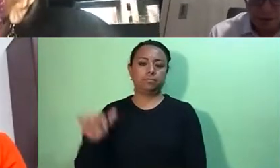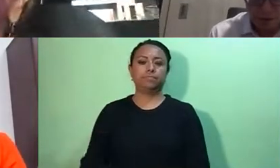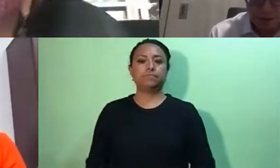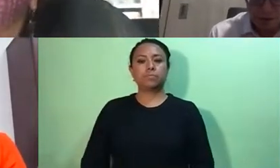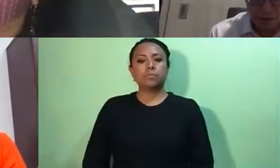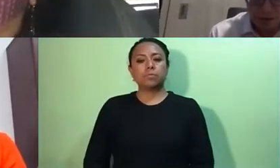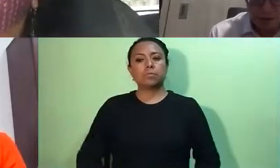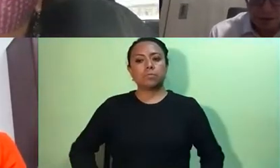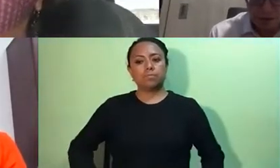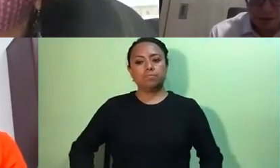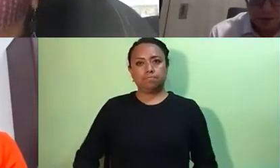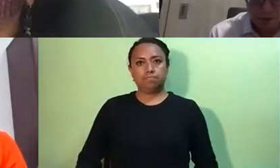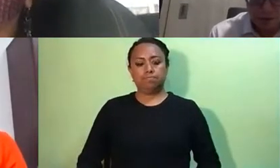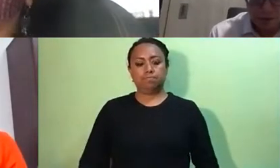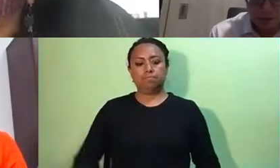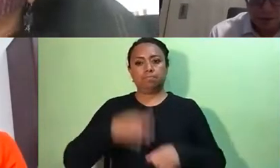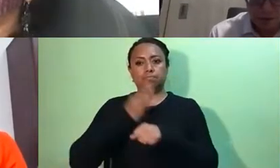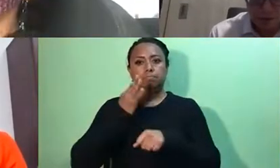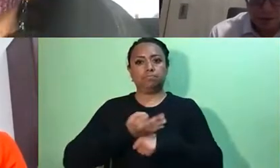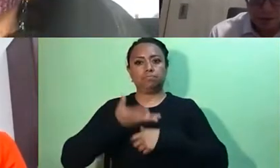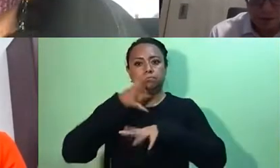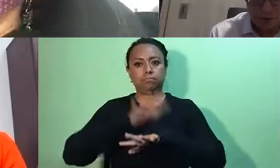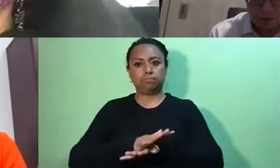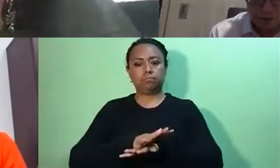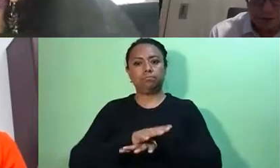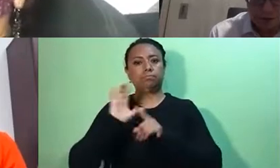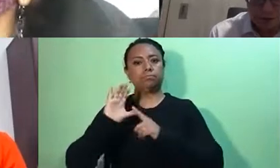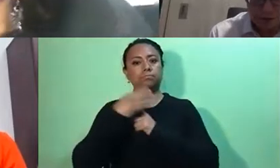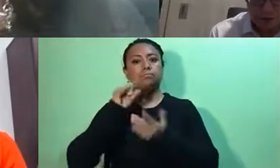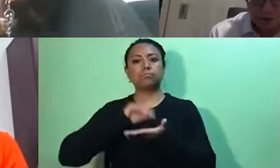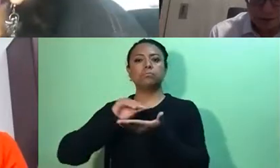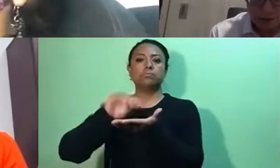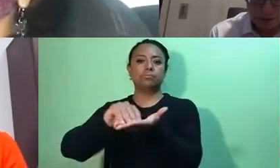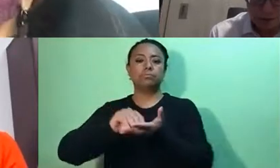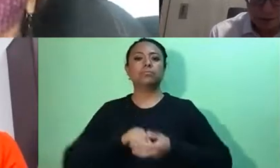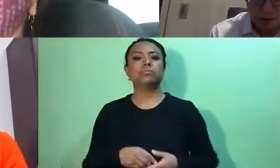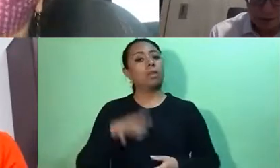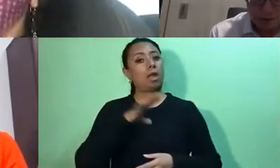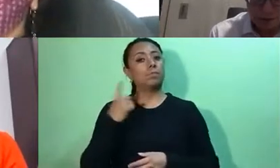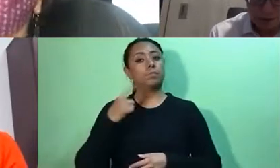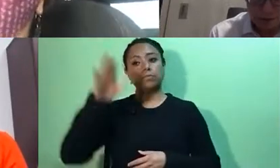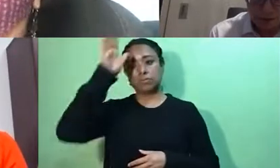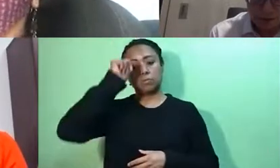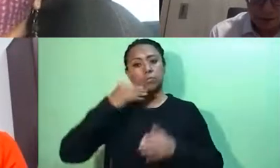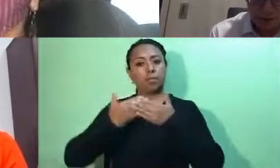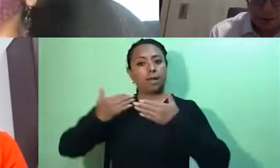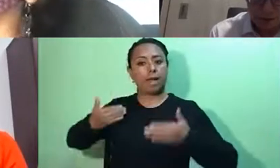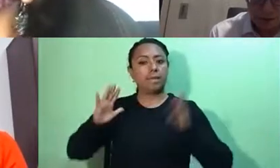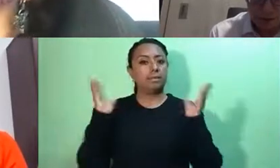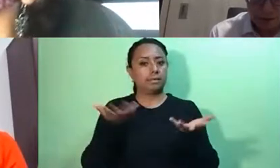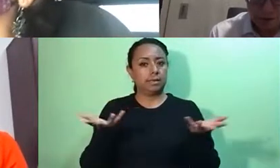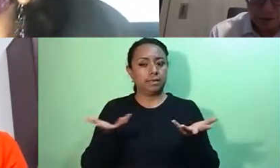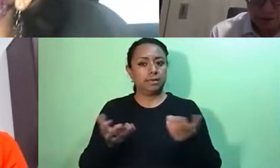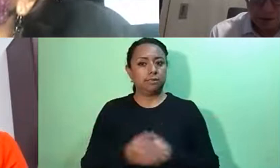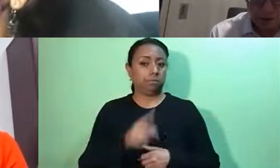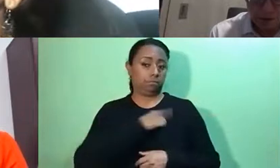referente a lo de la integración de la permanente, hay un acuerdo que se hizo anterior y